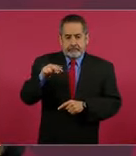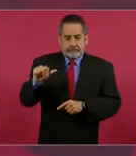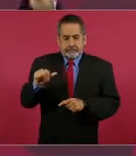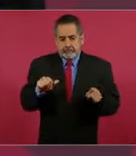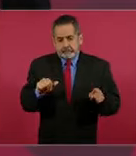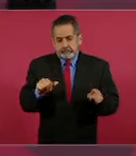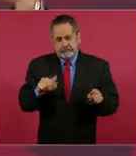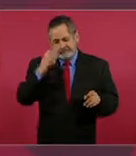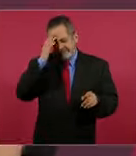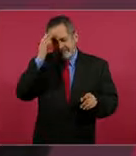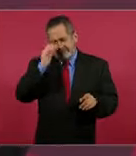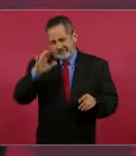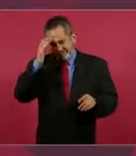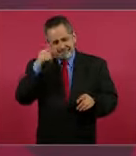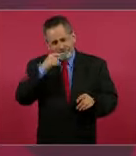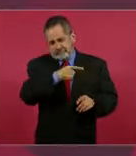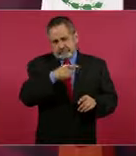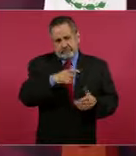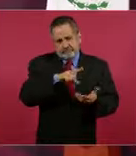de los famosos, pues.